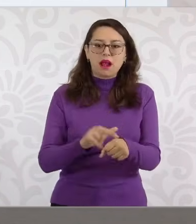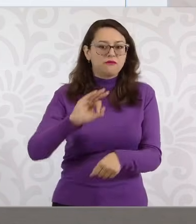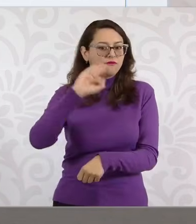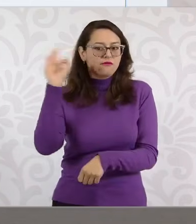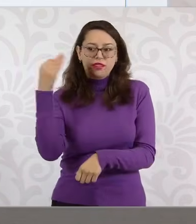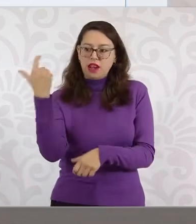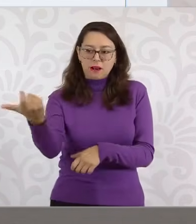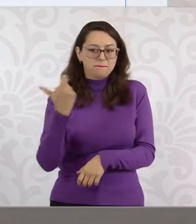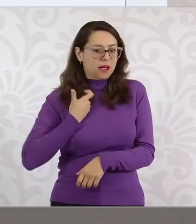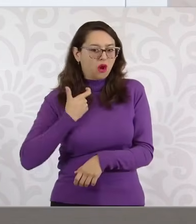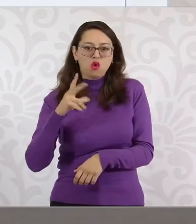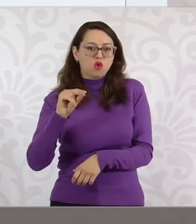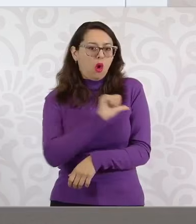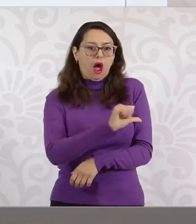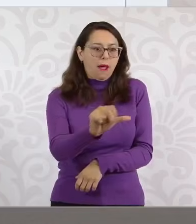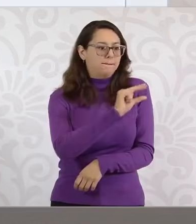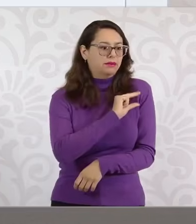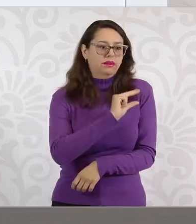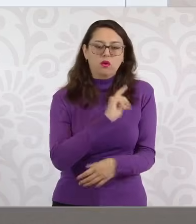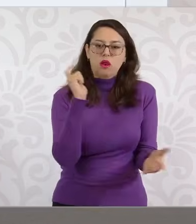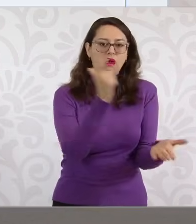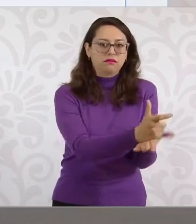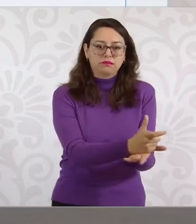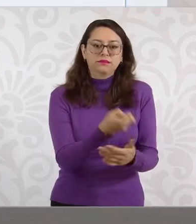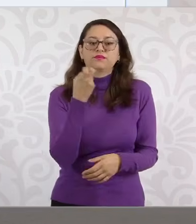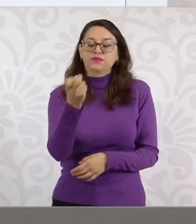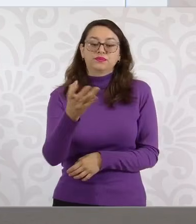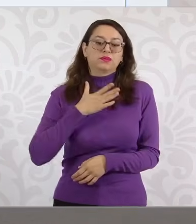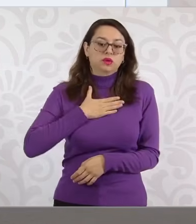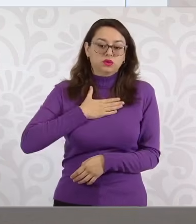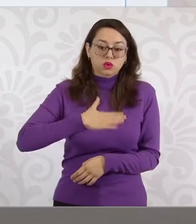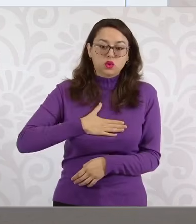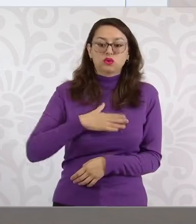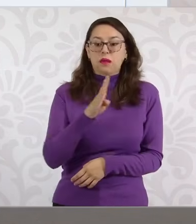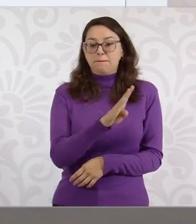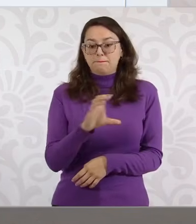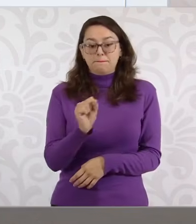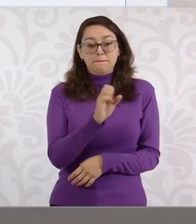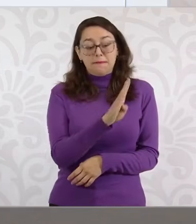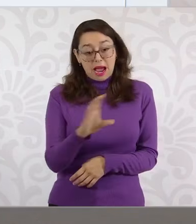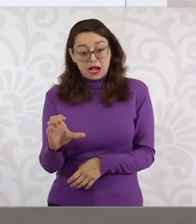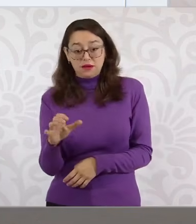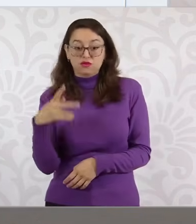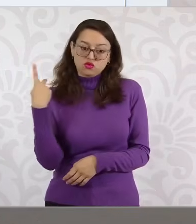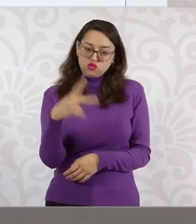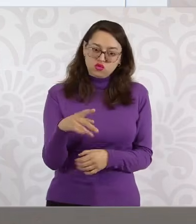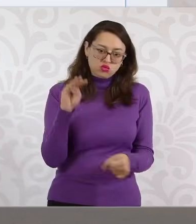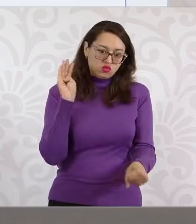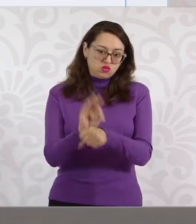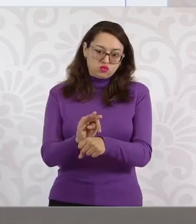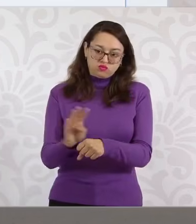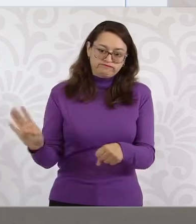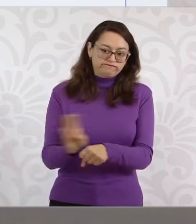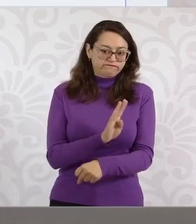como siempre debió ser. Es un acto de justicia para el pueblo de Baja California que se da gracias a esta nueva